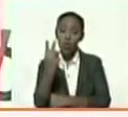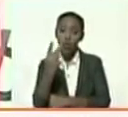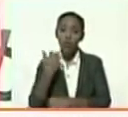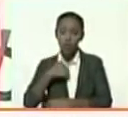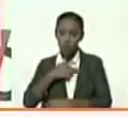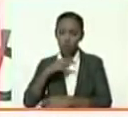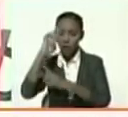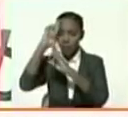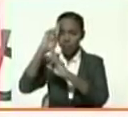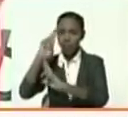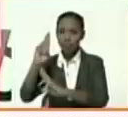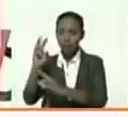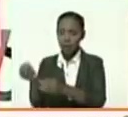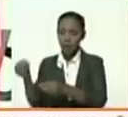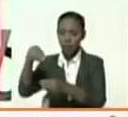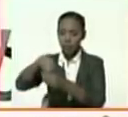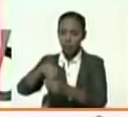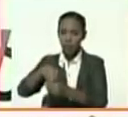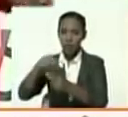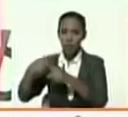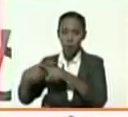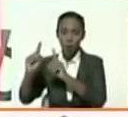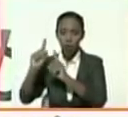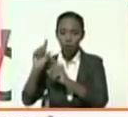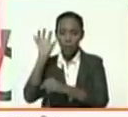los asuntos internos de otros países. Eso no,